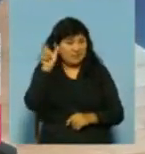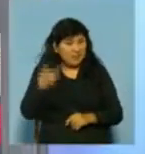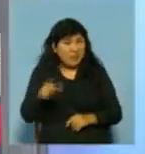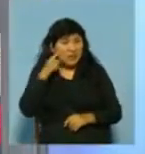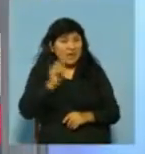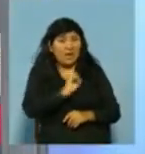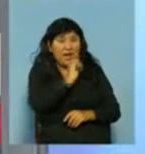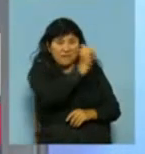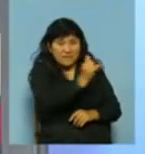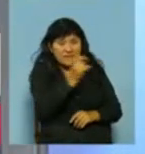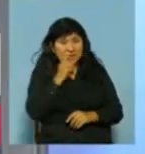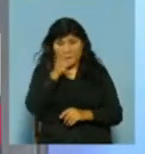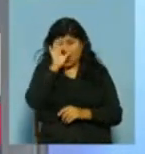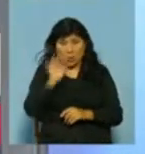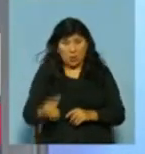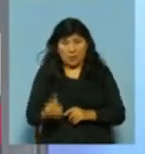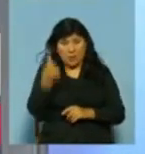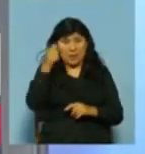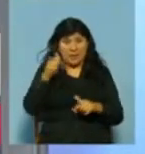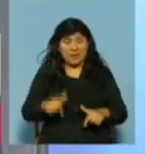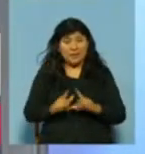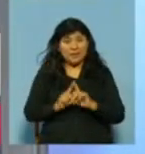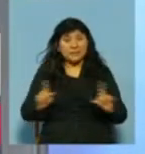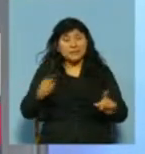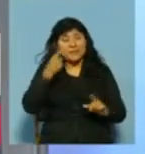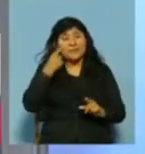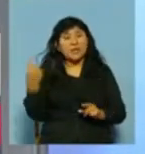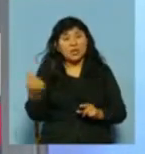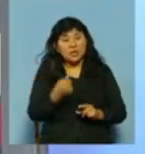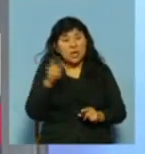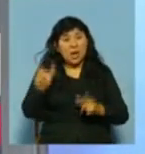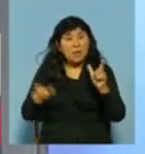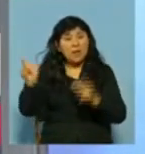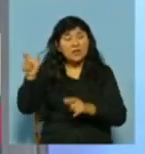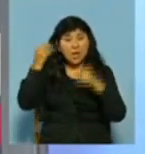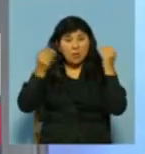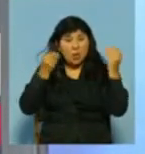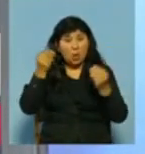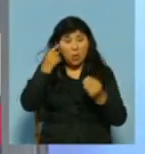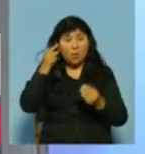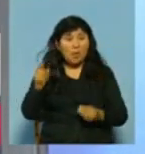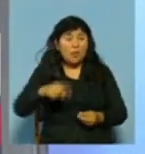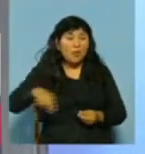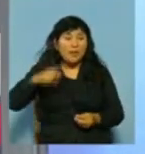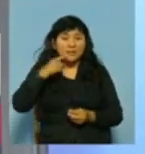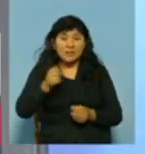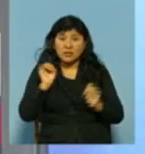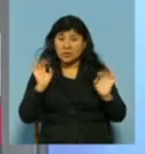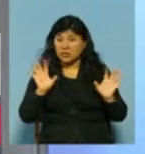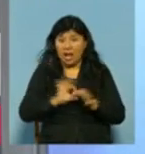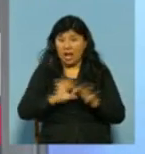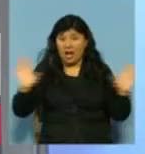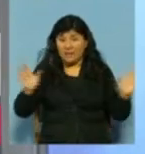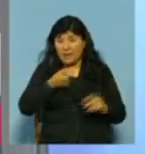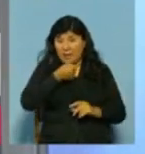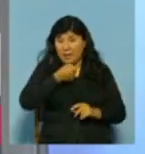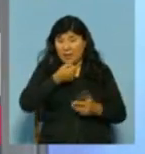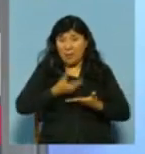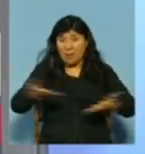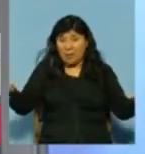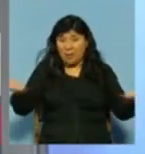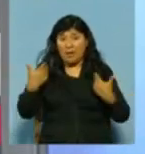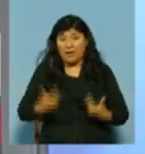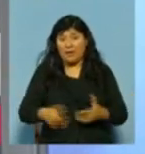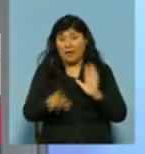datos personales de personas que simplemente hemos ejercido nuestra libertad de expresión que está contemplada y